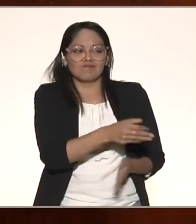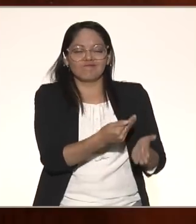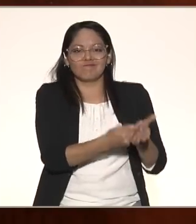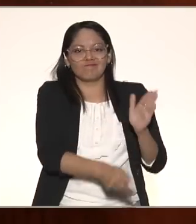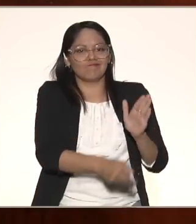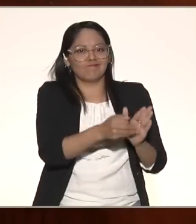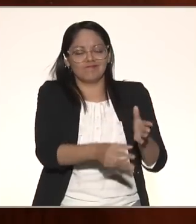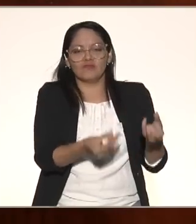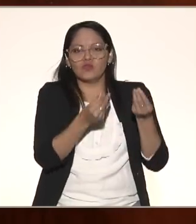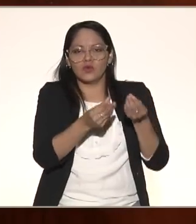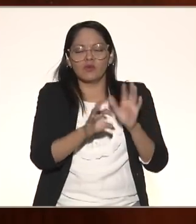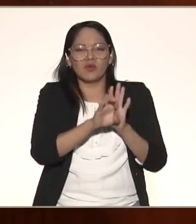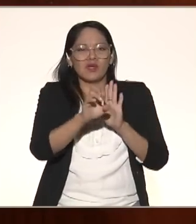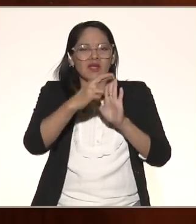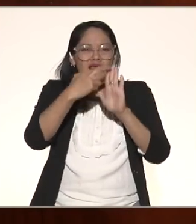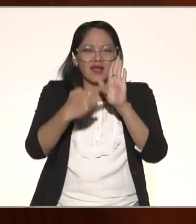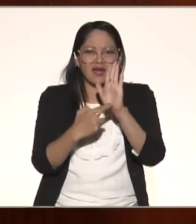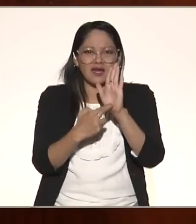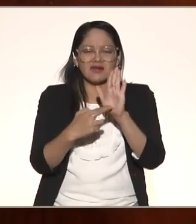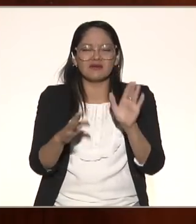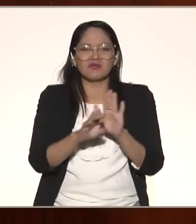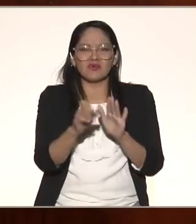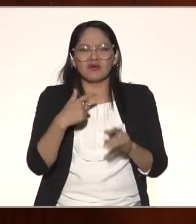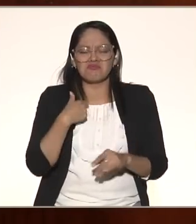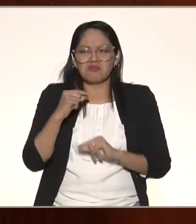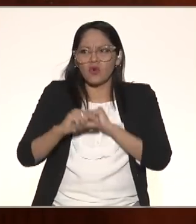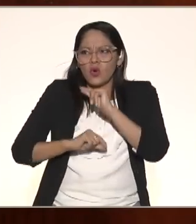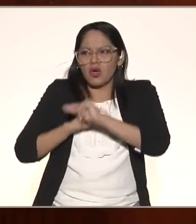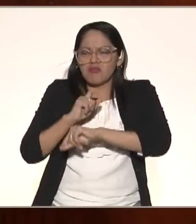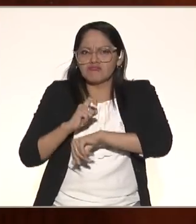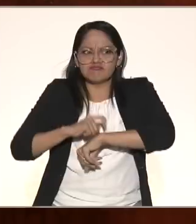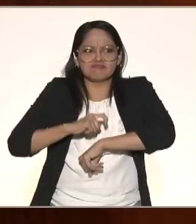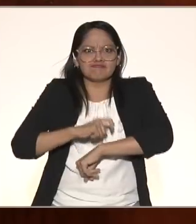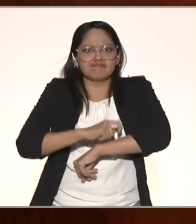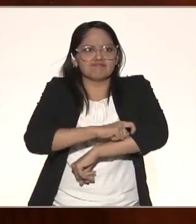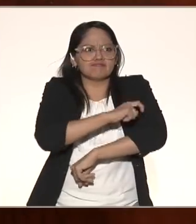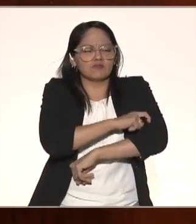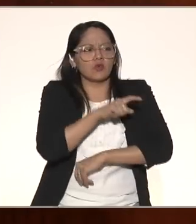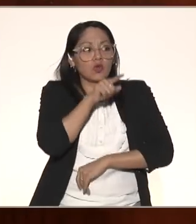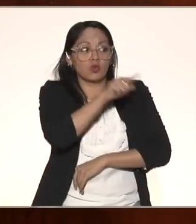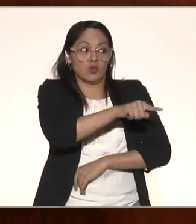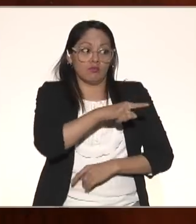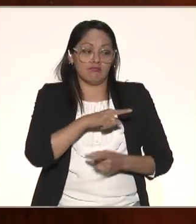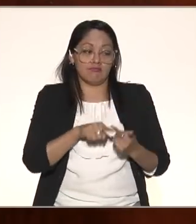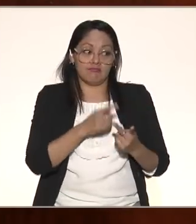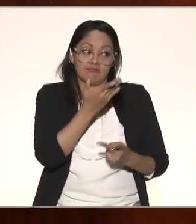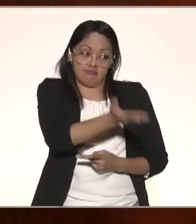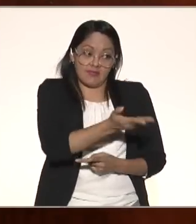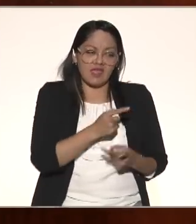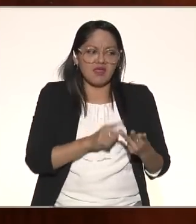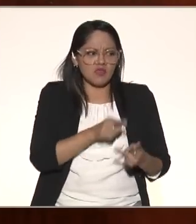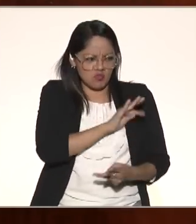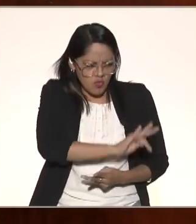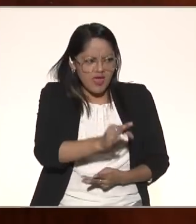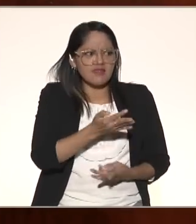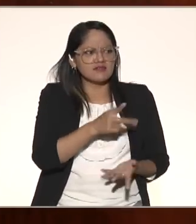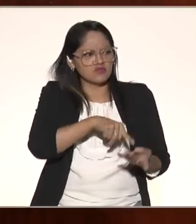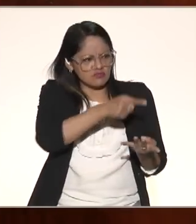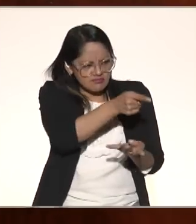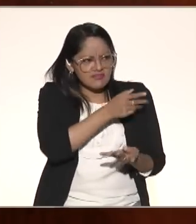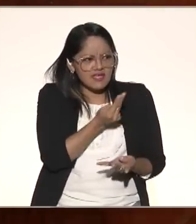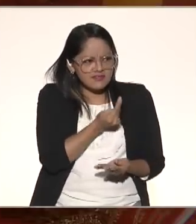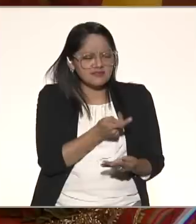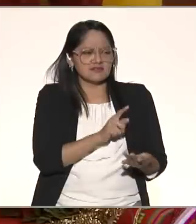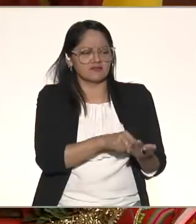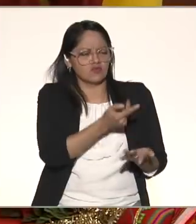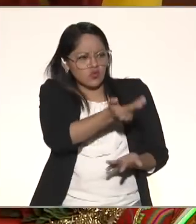estas reglas cognitivas que se nos van tatuando, ¿no? O sea, como tú mereces, tú pide, tú pide, tú necesitas, ¿no? O sea, tú no